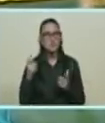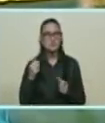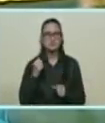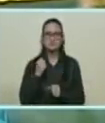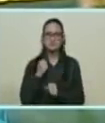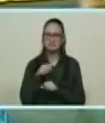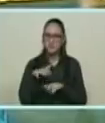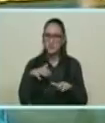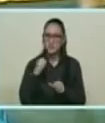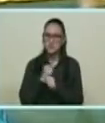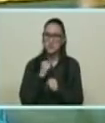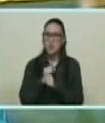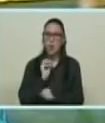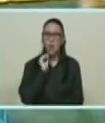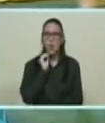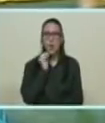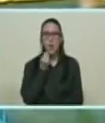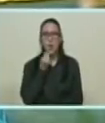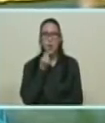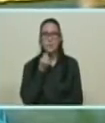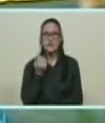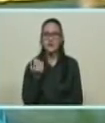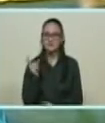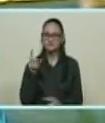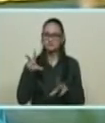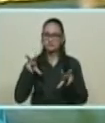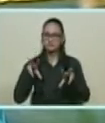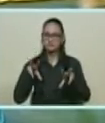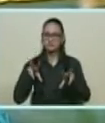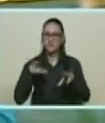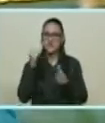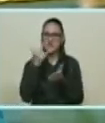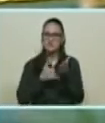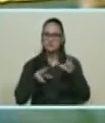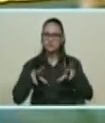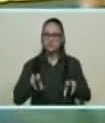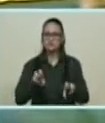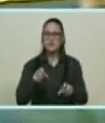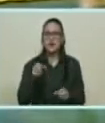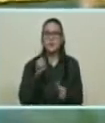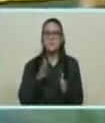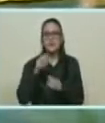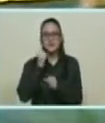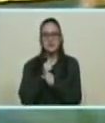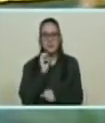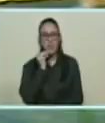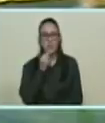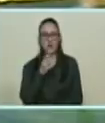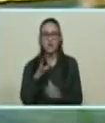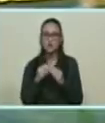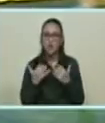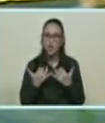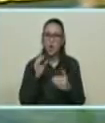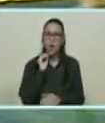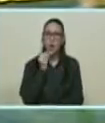chamos y chamas, de jóvenes que se han inscrito en el Plan Chamba Juvenil. Y yo les digo a todos los jóvenes,